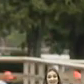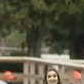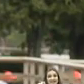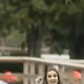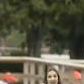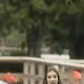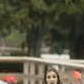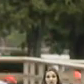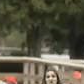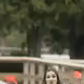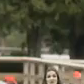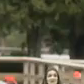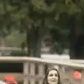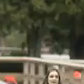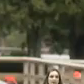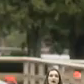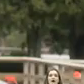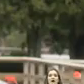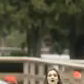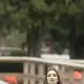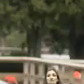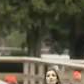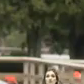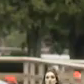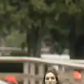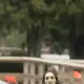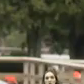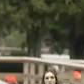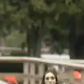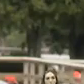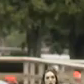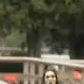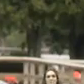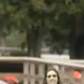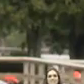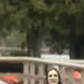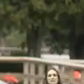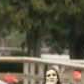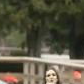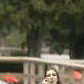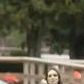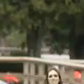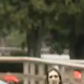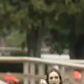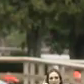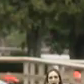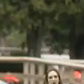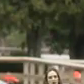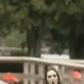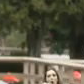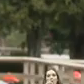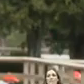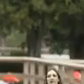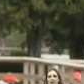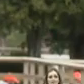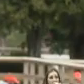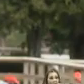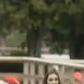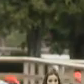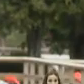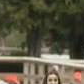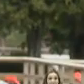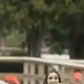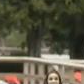gobierno aumenta anualmente, como el de los peajes y también algunos medicamentos, no se use frente